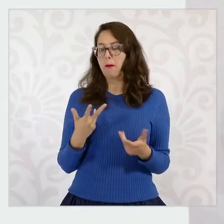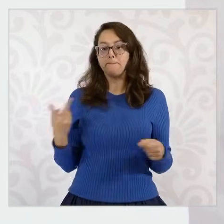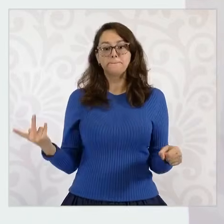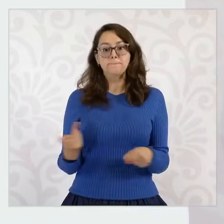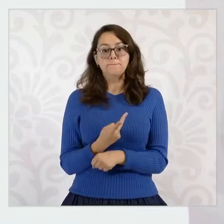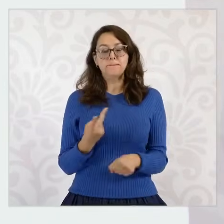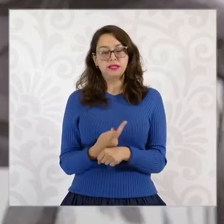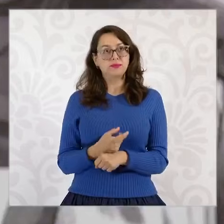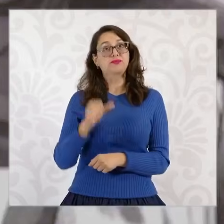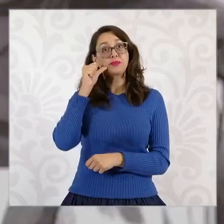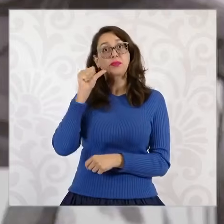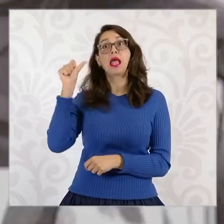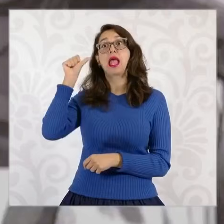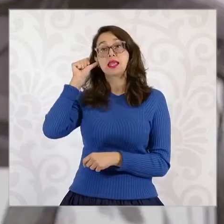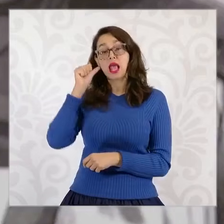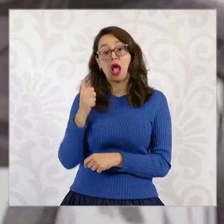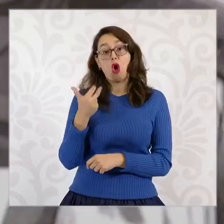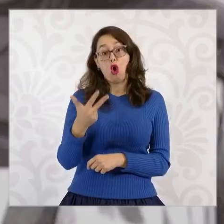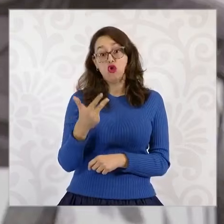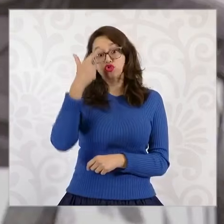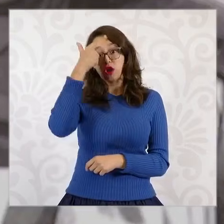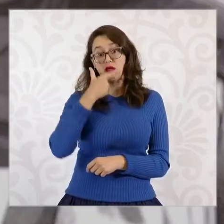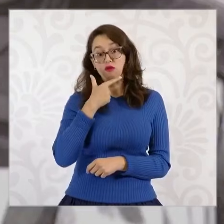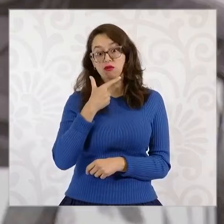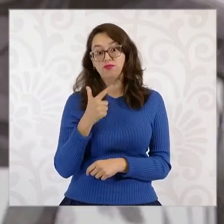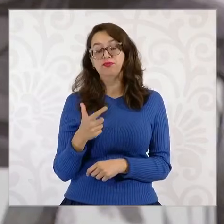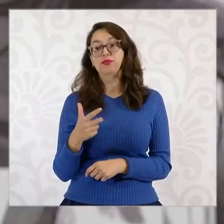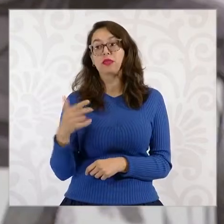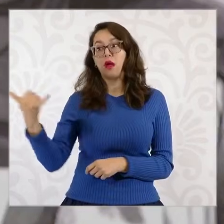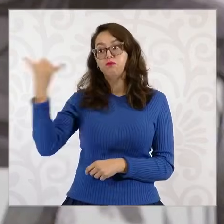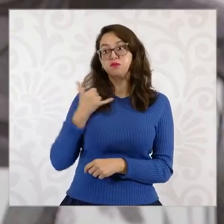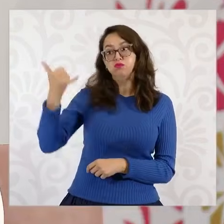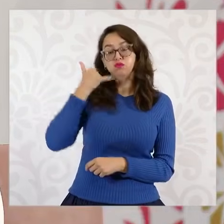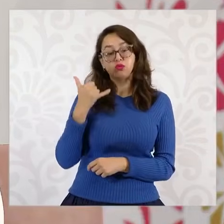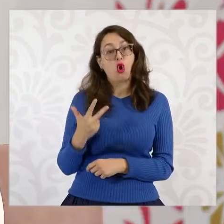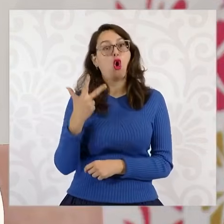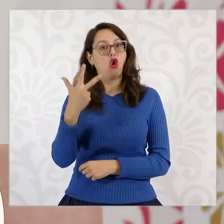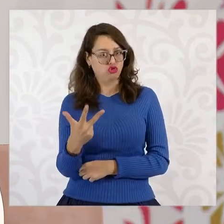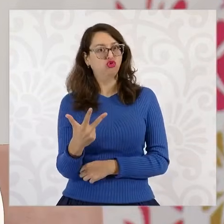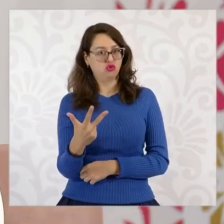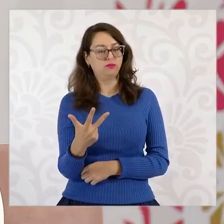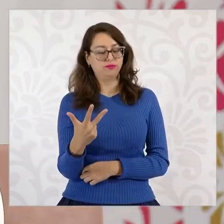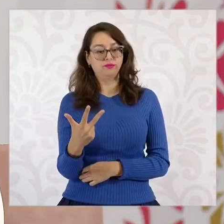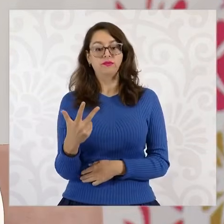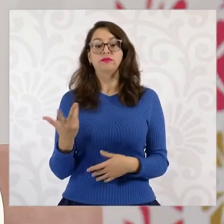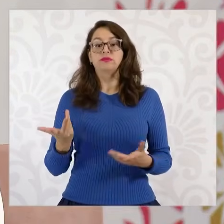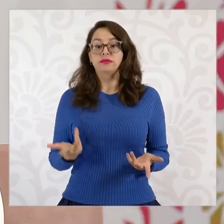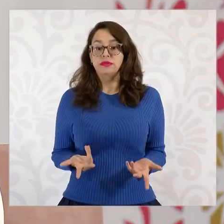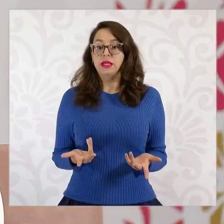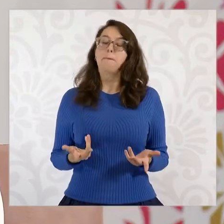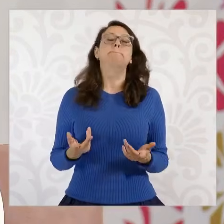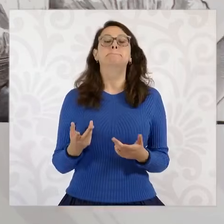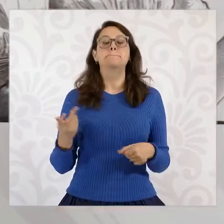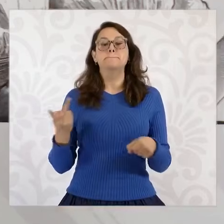de ayer a las 8 de la noche habíamos recibido únicamente 8 llamadas la mayoría de agencias de viajes